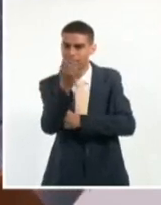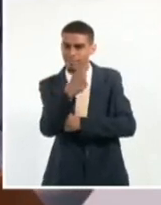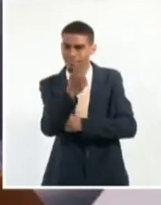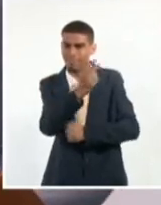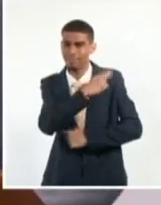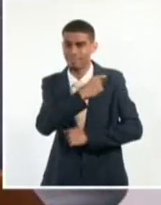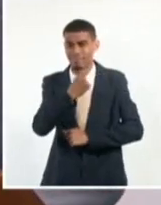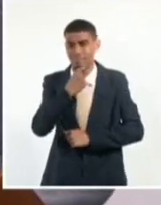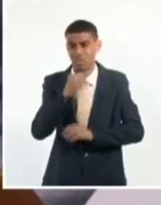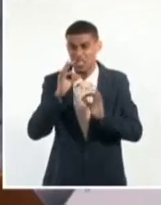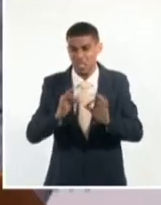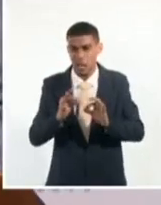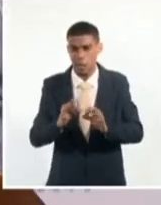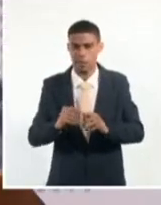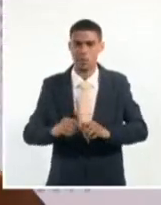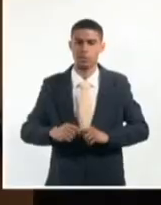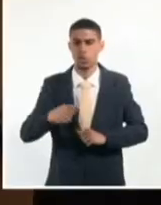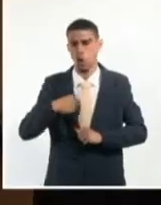ustedes forjaron.